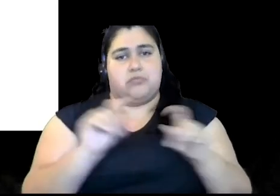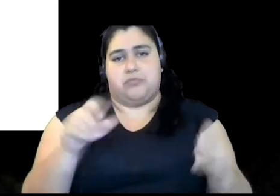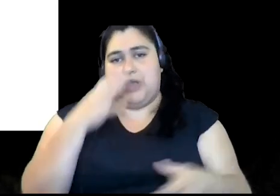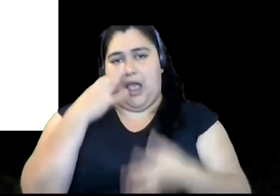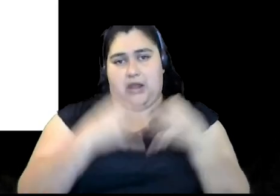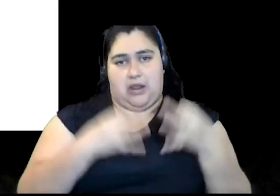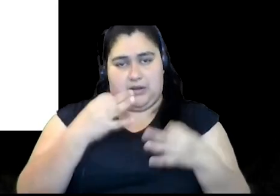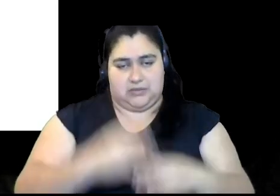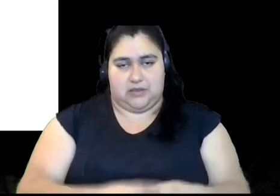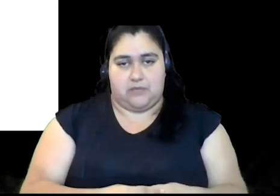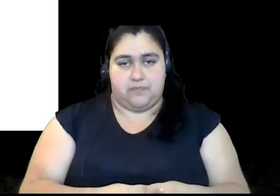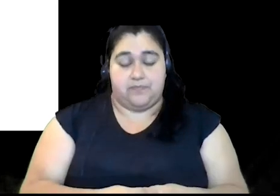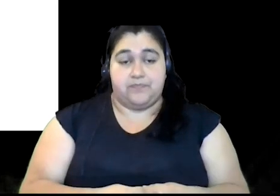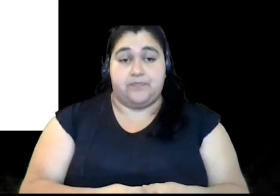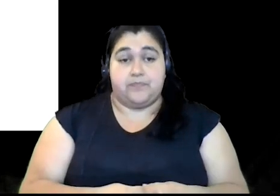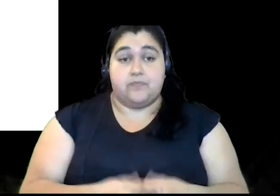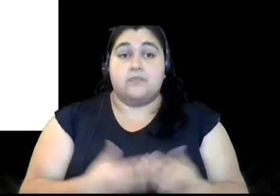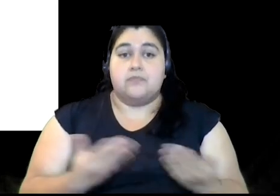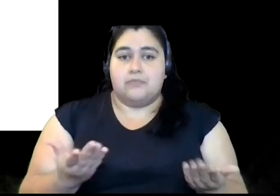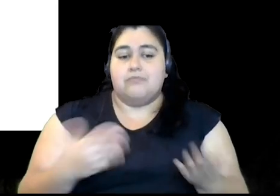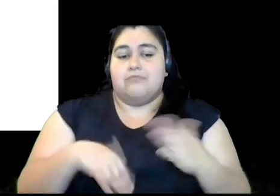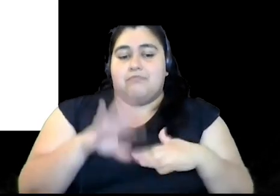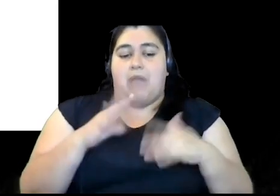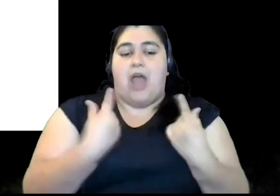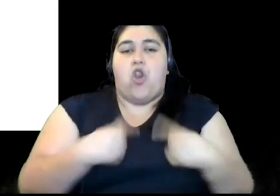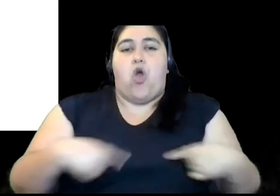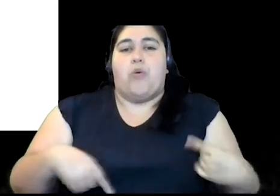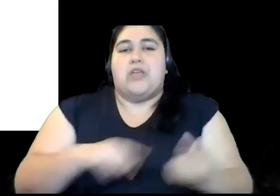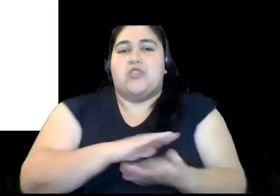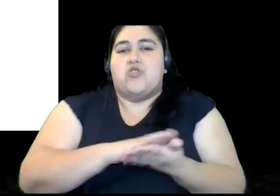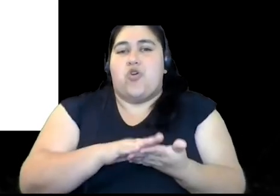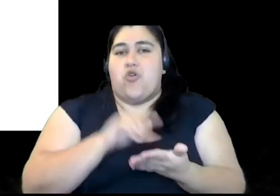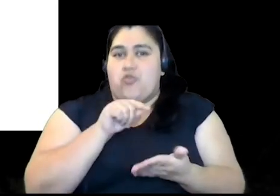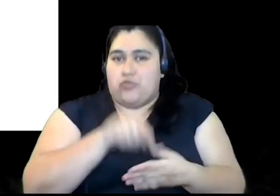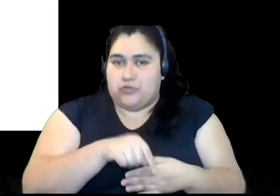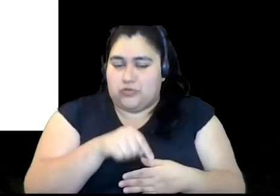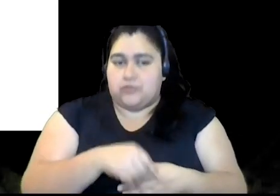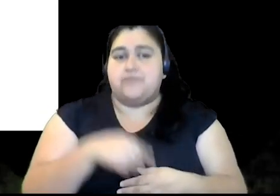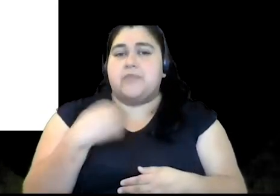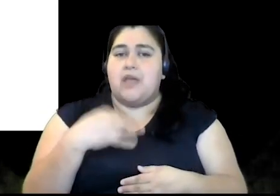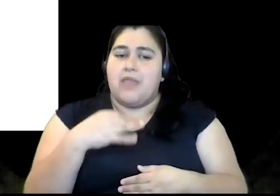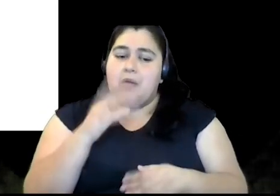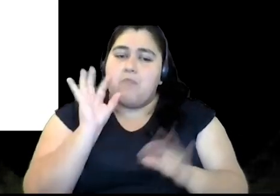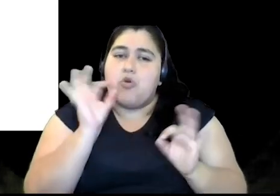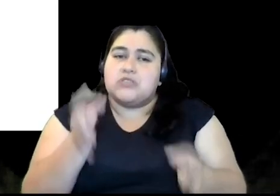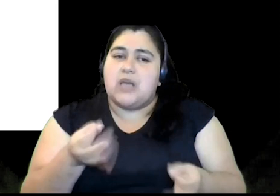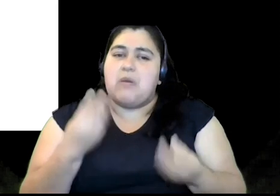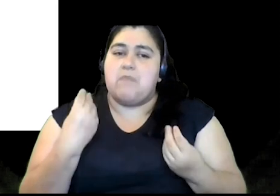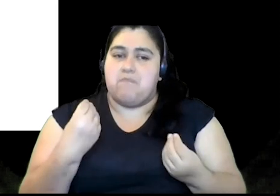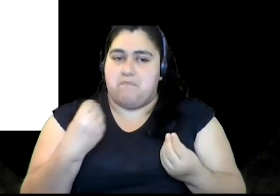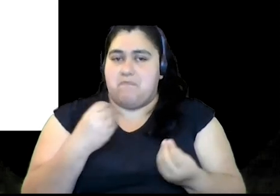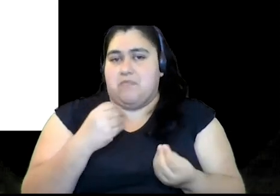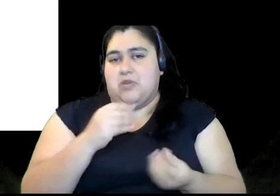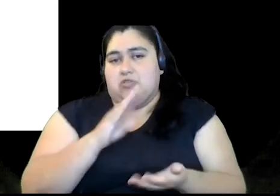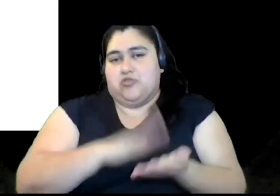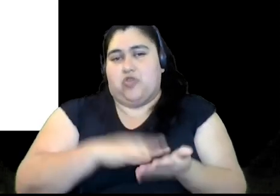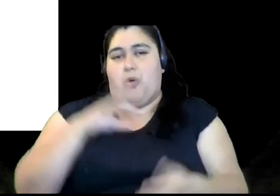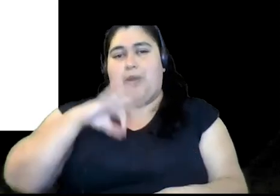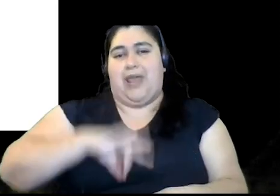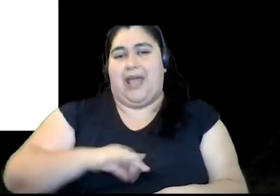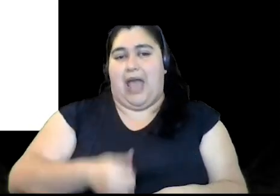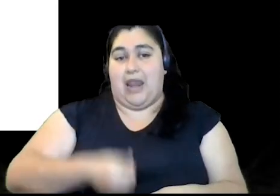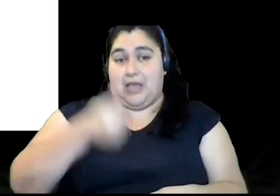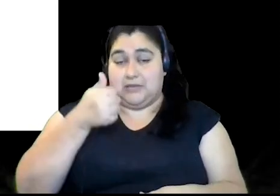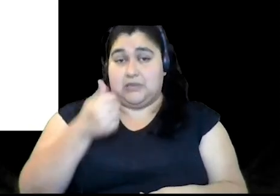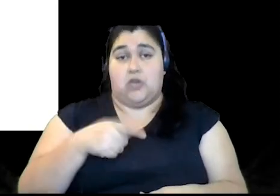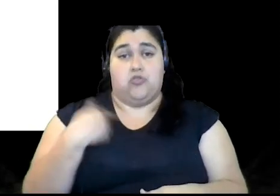Esto es, por lo pronto, lo más novedoso que tenemos que considerar para ganancias, porque cuando